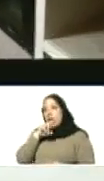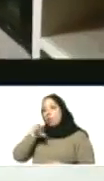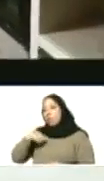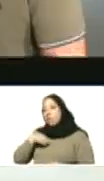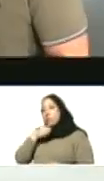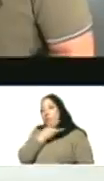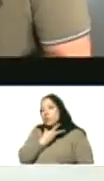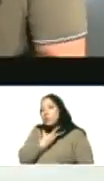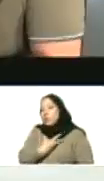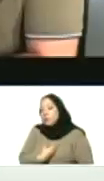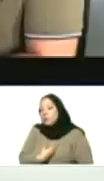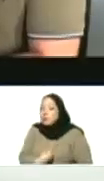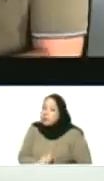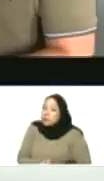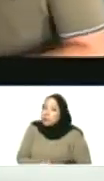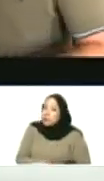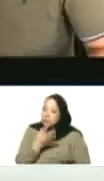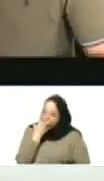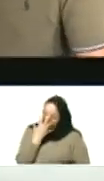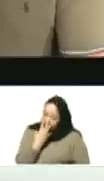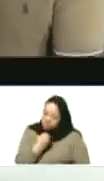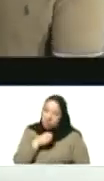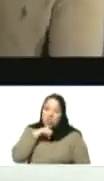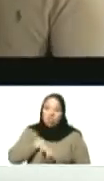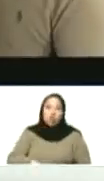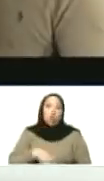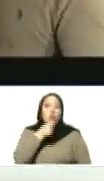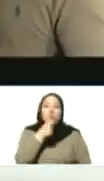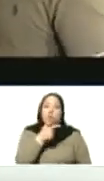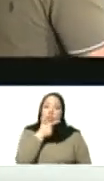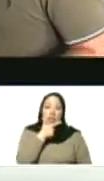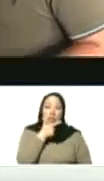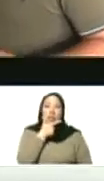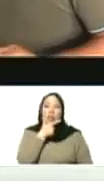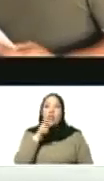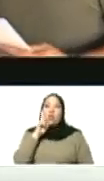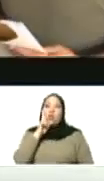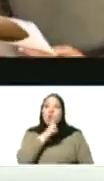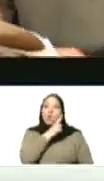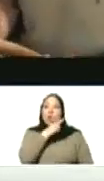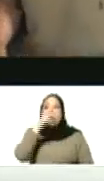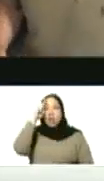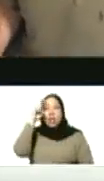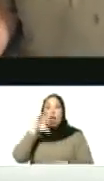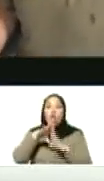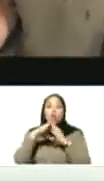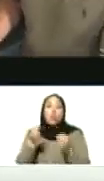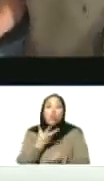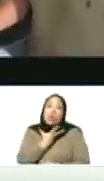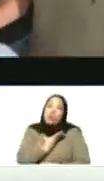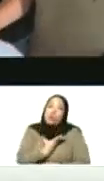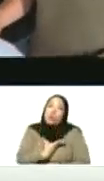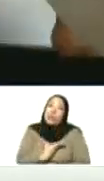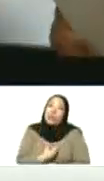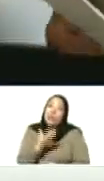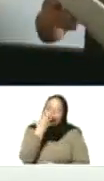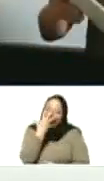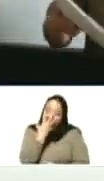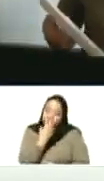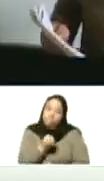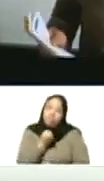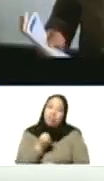tan hermosa, y en su nombre y en la memoria de tu madre y de nuestro comandante eterno Hugo Chávez, te